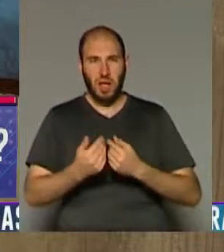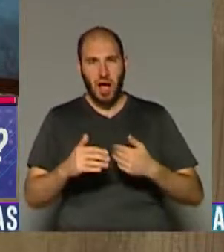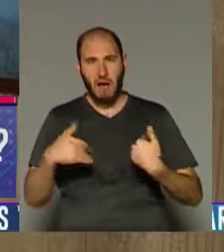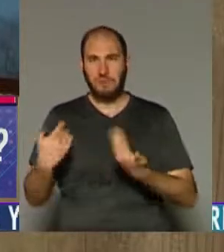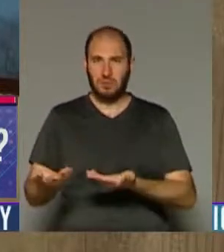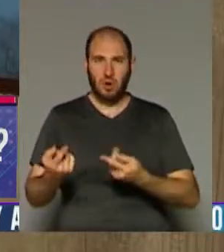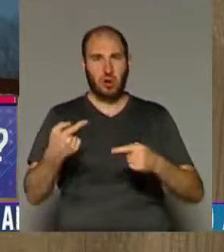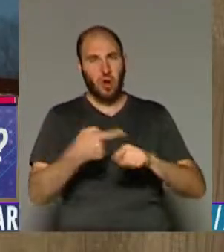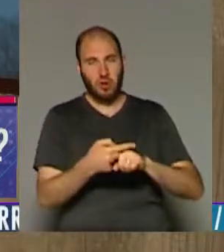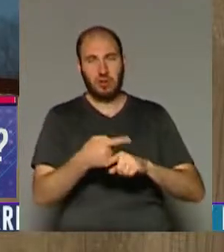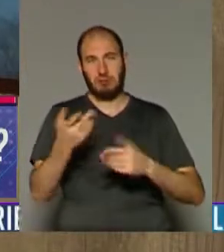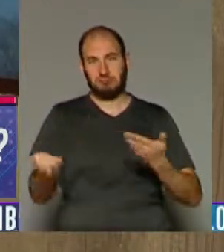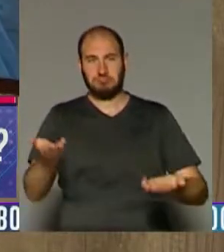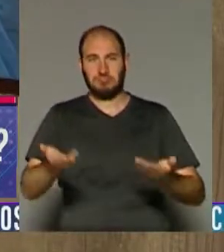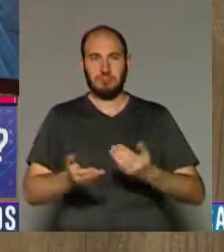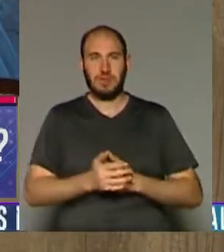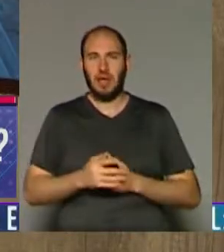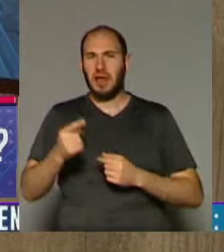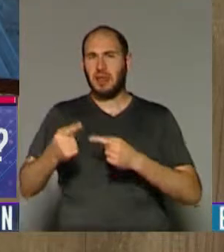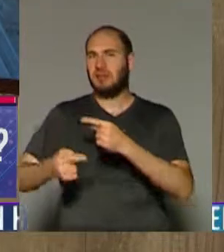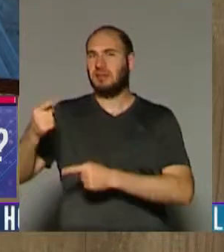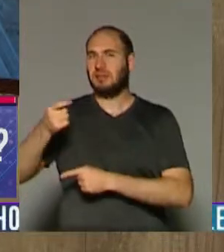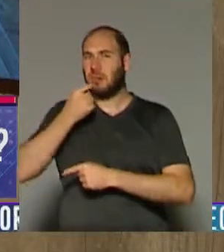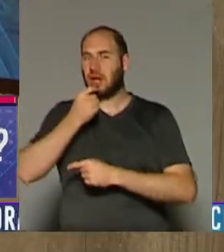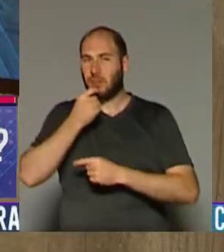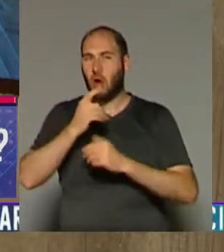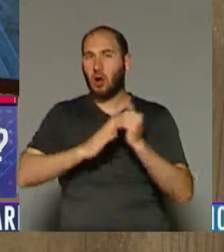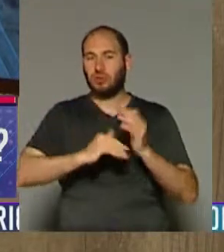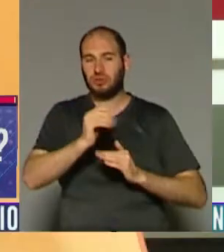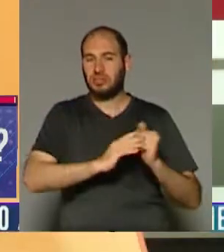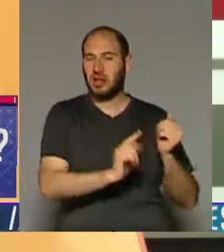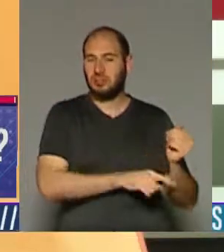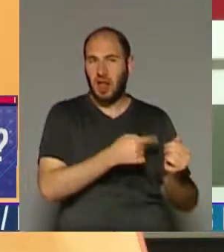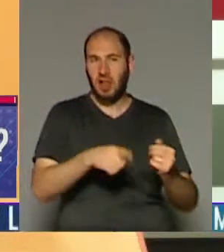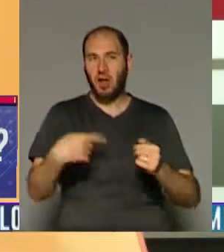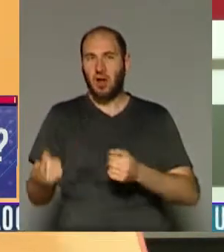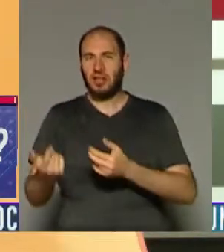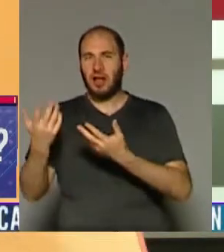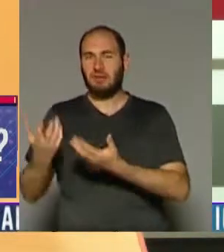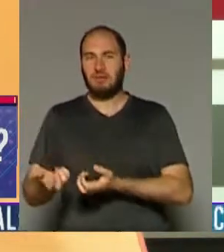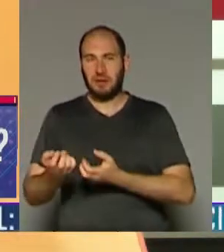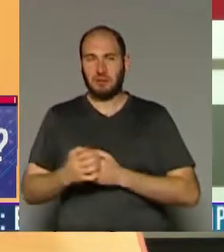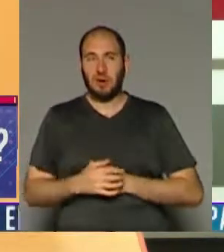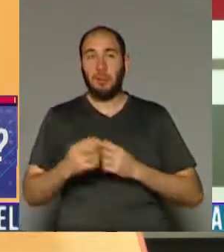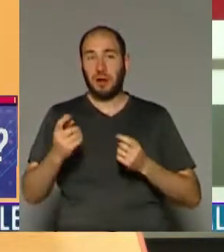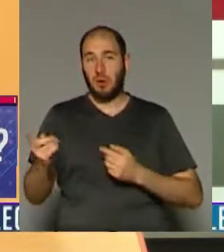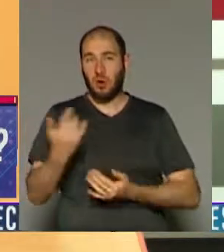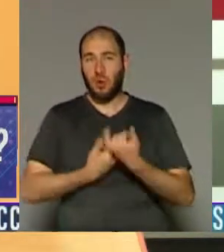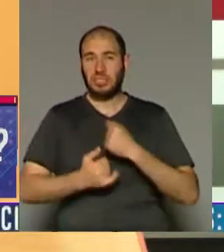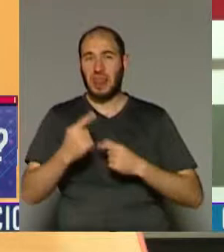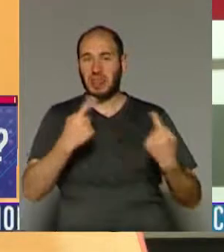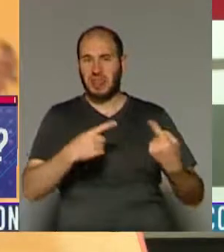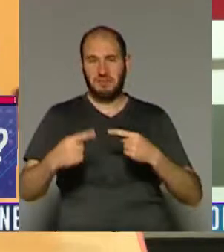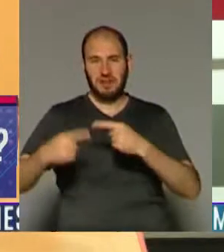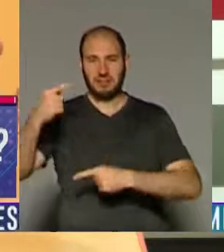y desventajas que tienen unas y otras. ¿Cuál es la diferencia, por ejemplo, entre la construcción tradicional y la steel frame? Digo, teniendo en cuenta que vos decías, no hay mucha